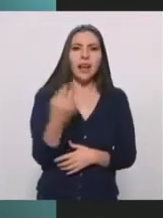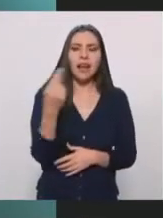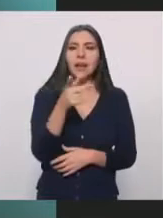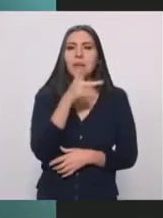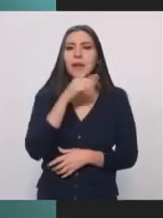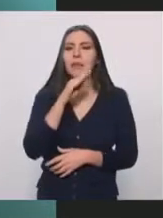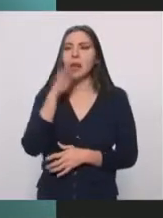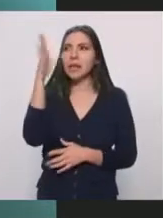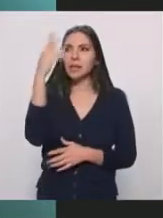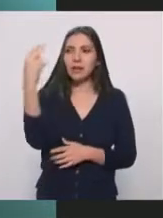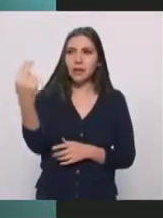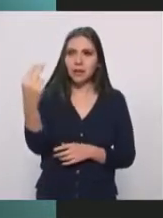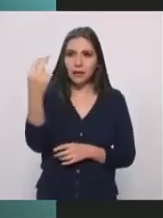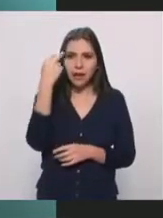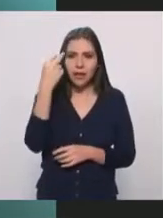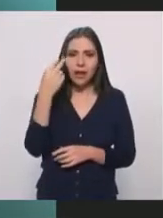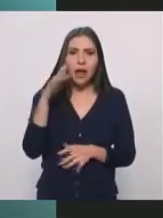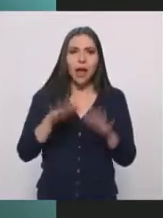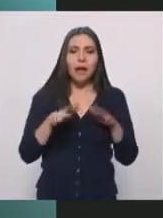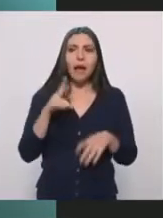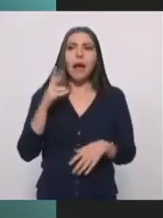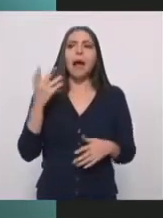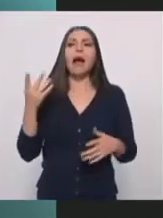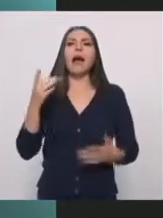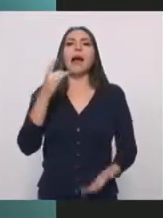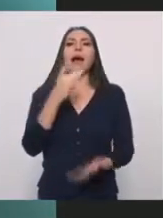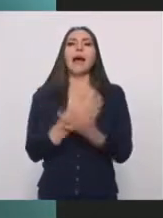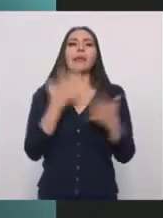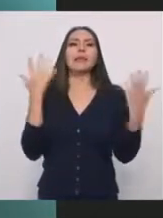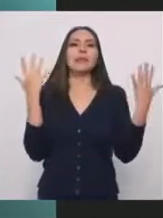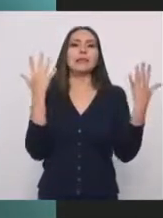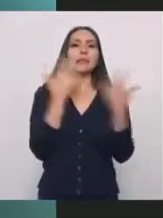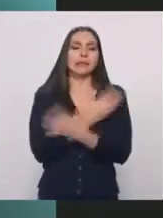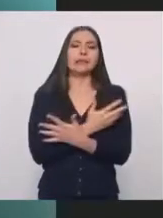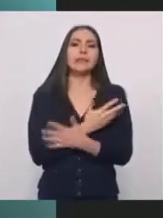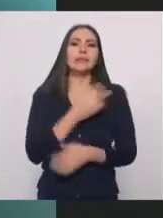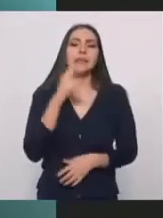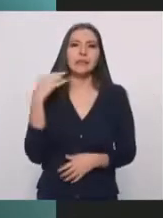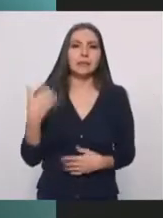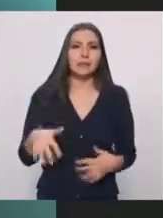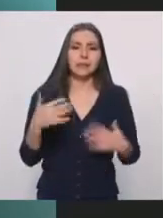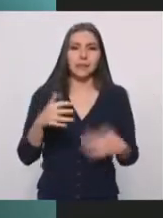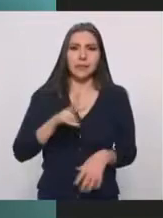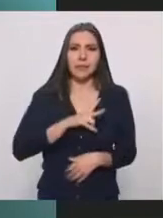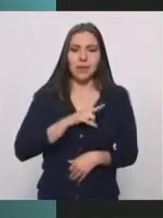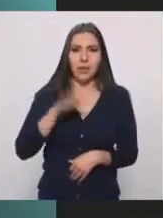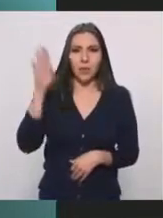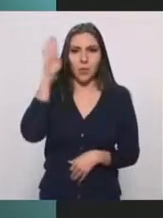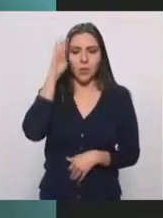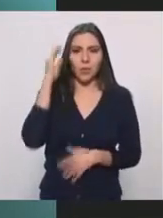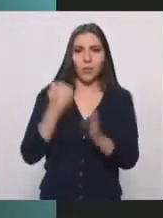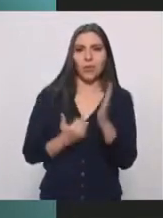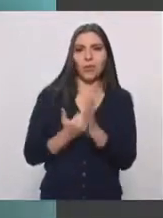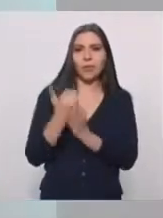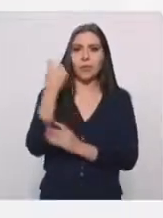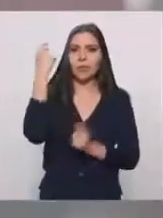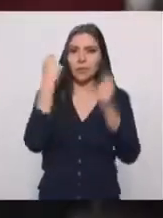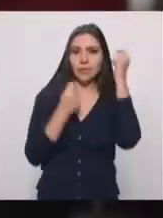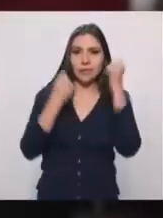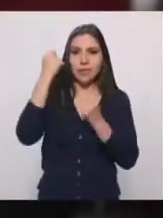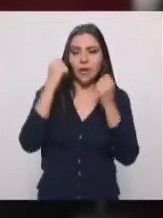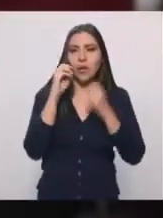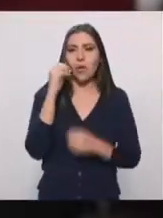padres efectivamente caen en cuenta de la gravedad o de la seriedad de los gestos y de los gritos que uno hace, porque